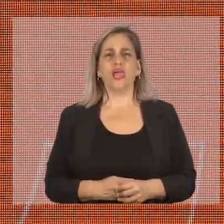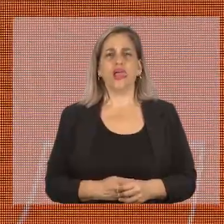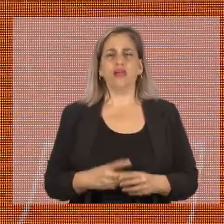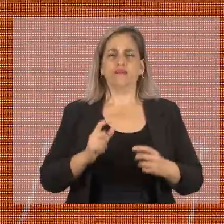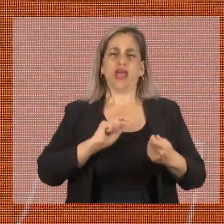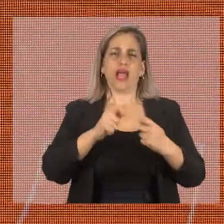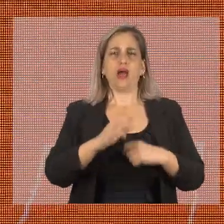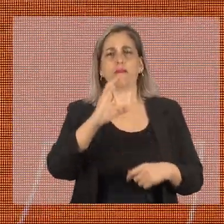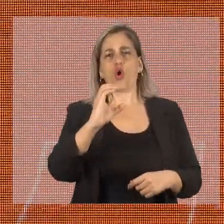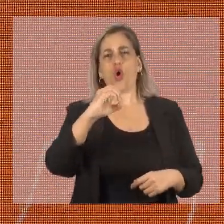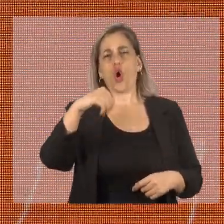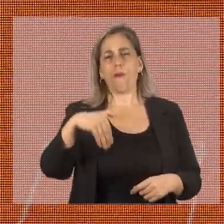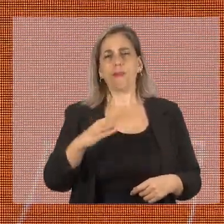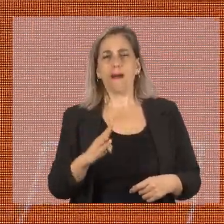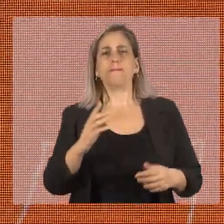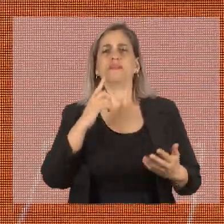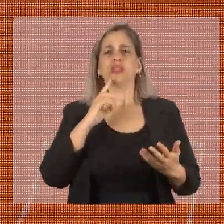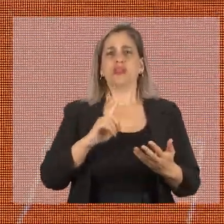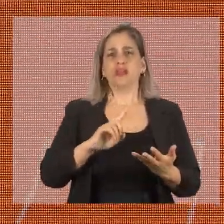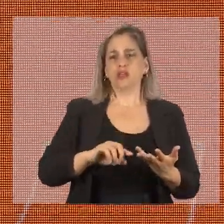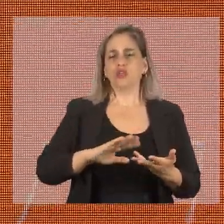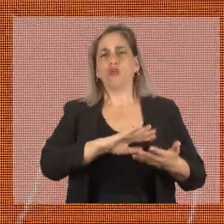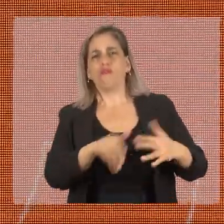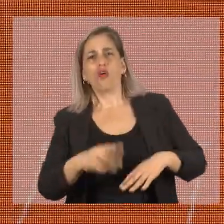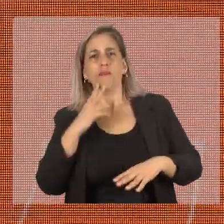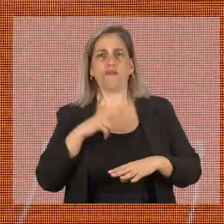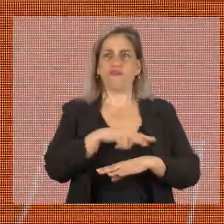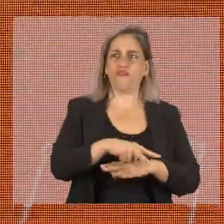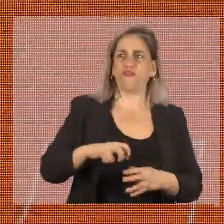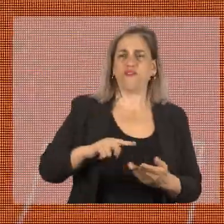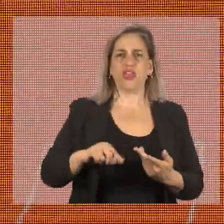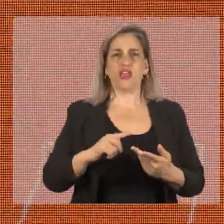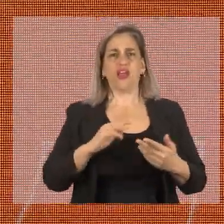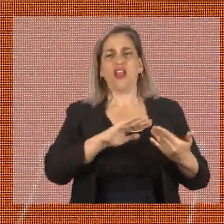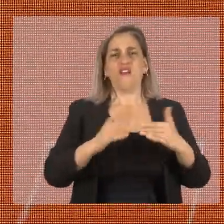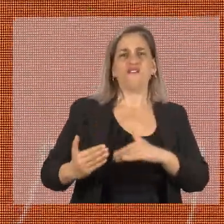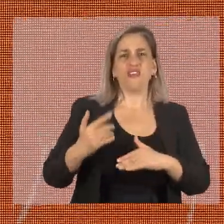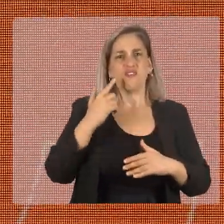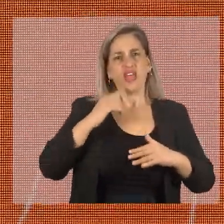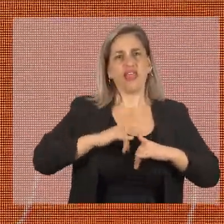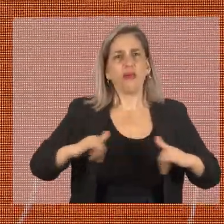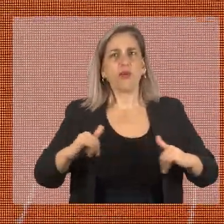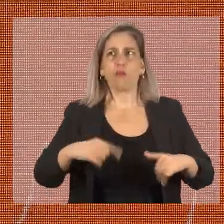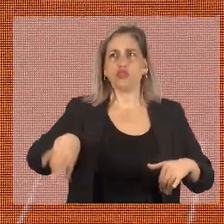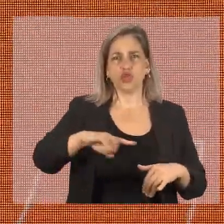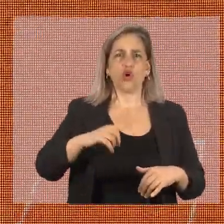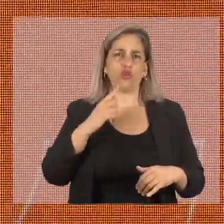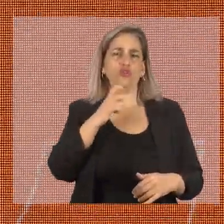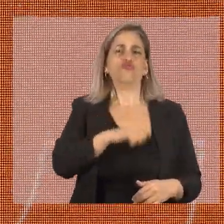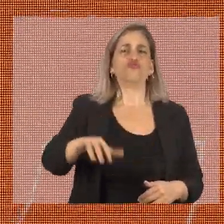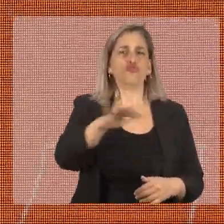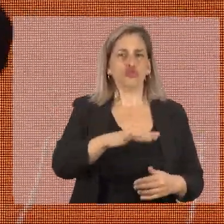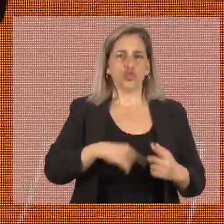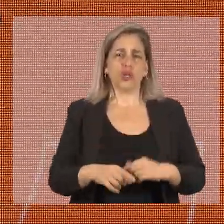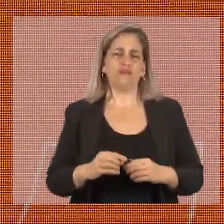Cambios en la COMAP, cambios en la residencia fiscal, cambio en la vivienda de promoción de interés